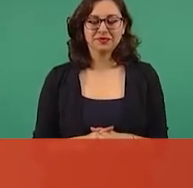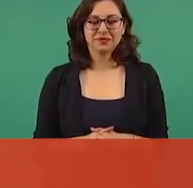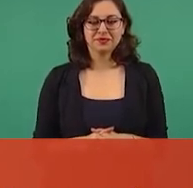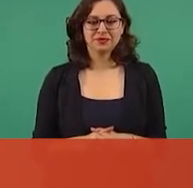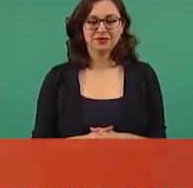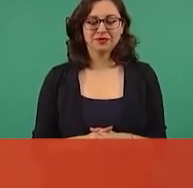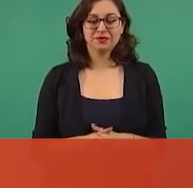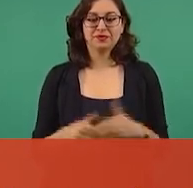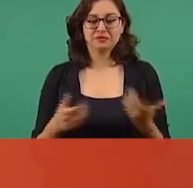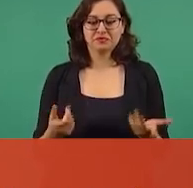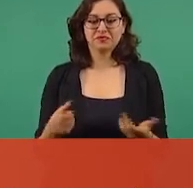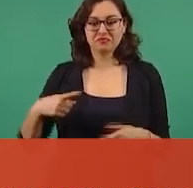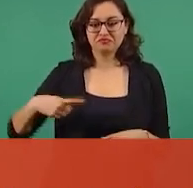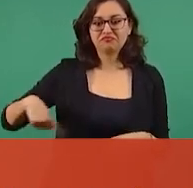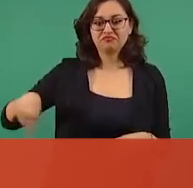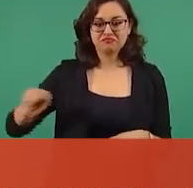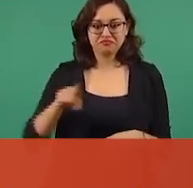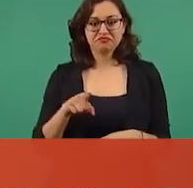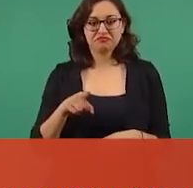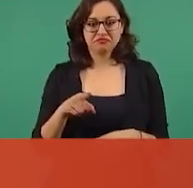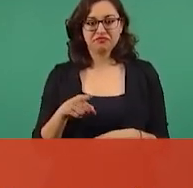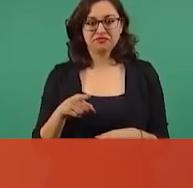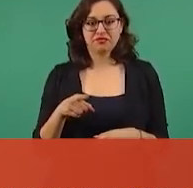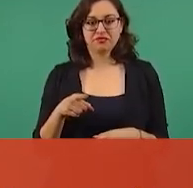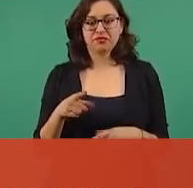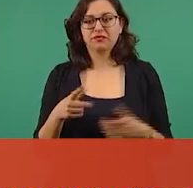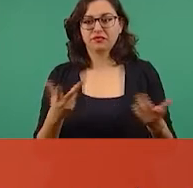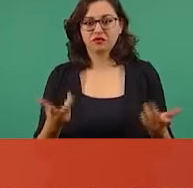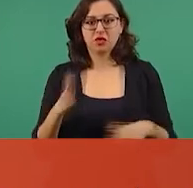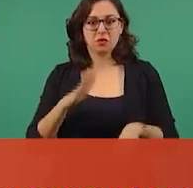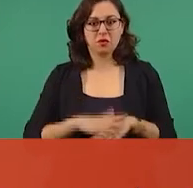No es el caso de la vacunación